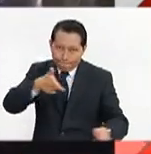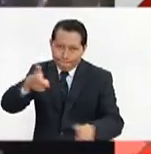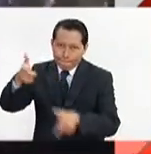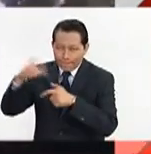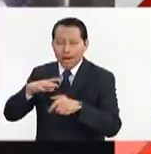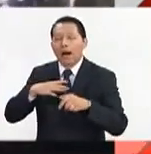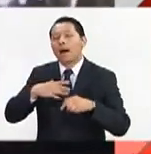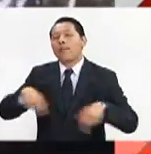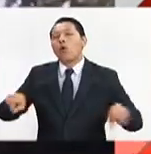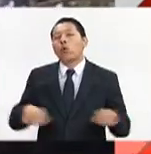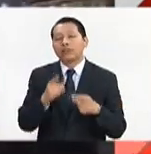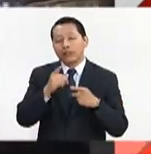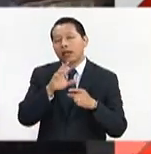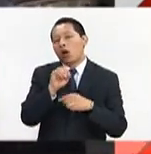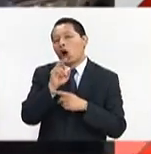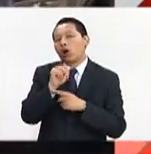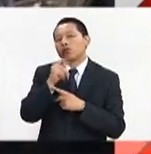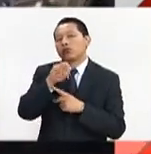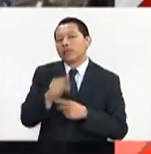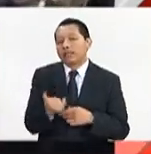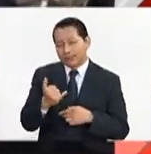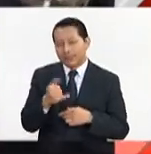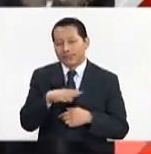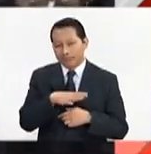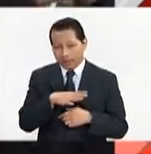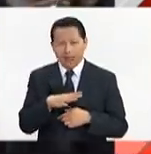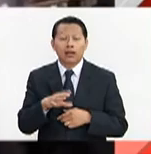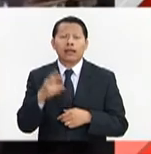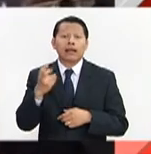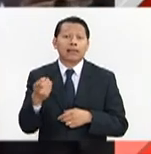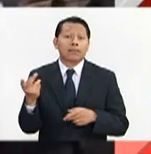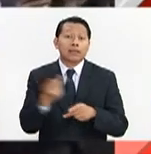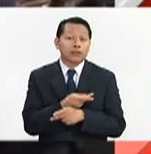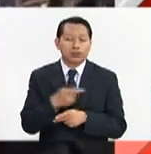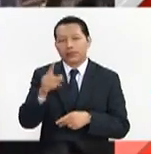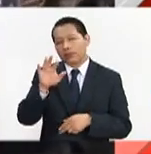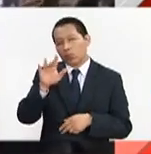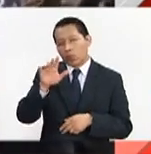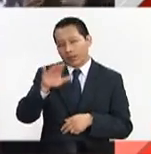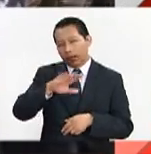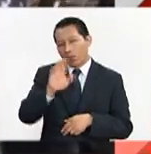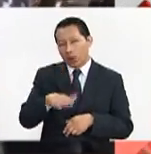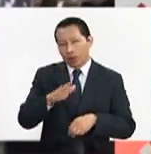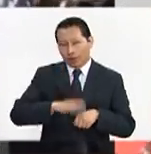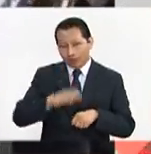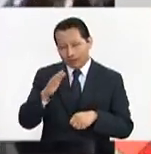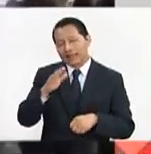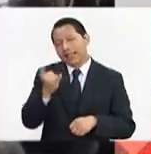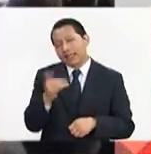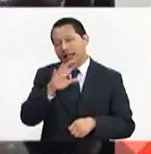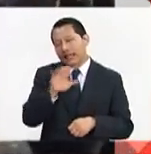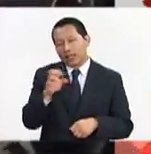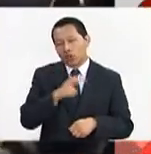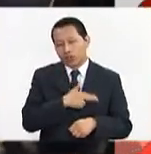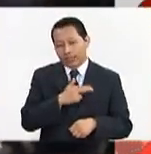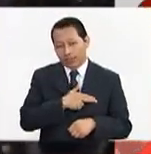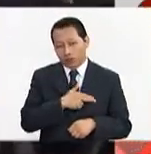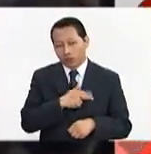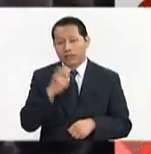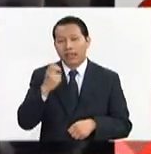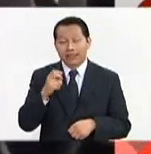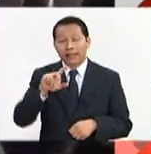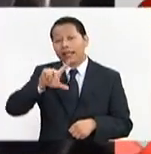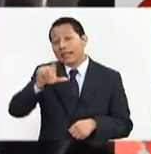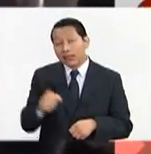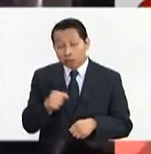Música Country, Route 91. El saldo del ataque fue más de 50 muertos y al menos 500 heridos. El agresor se